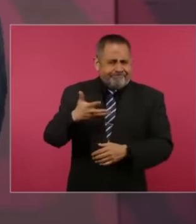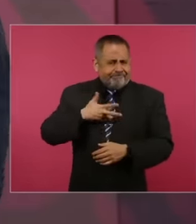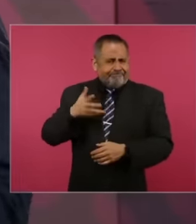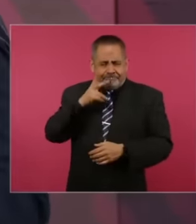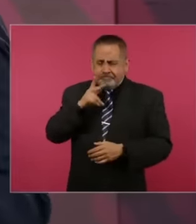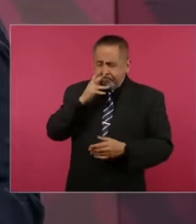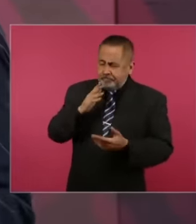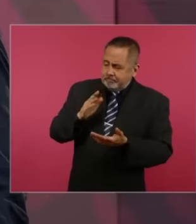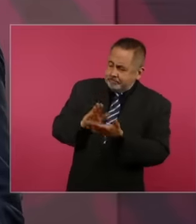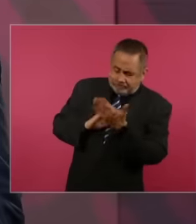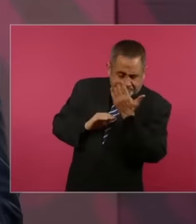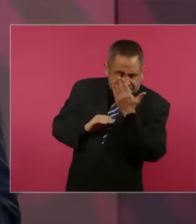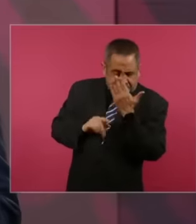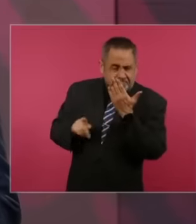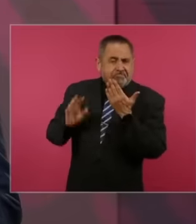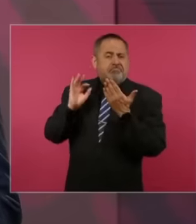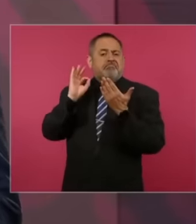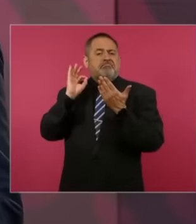incluso